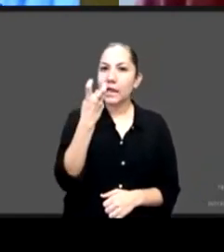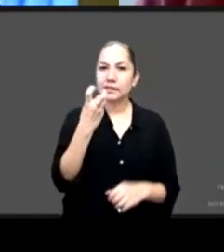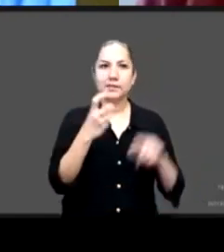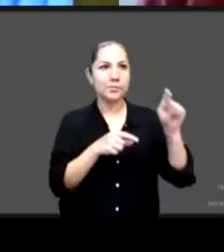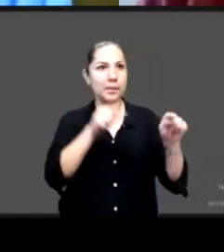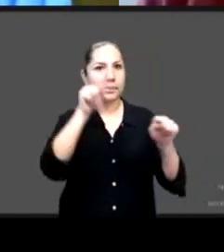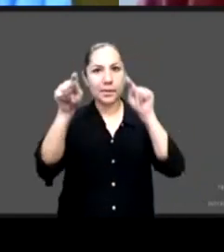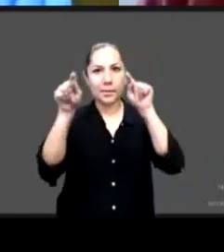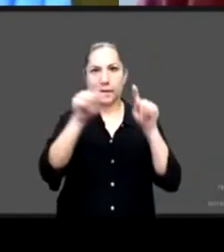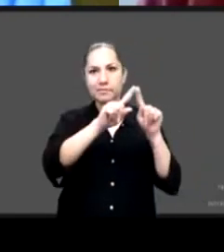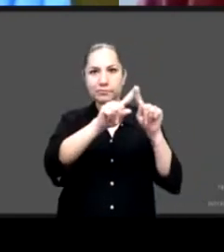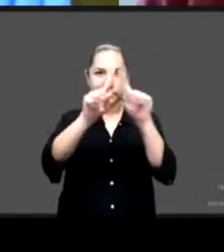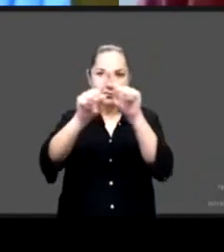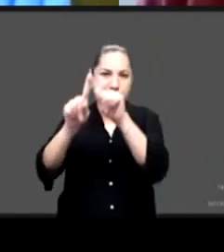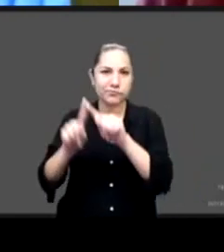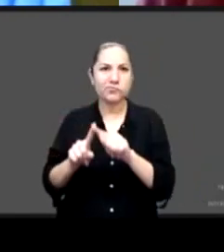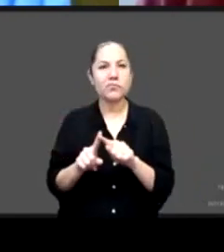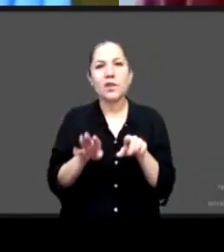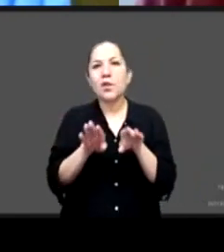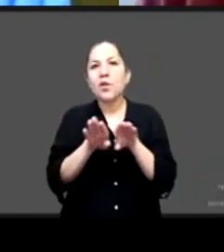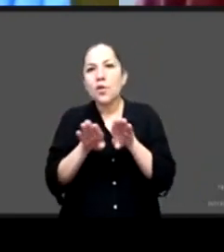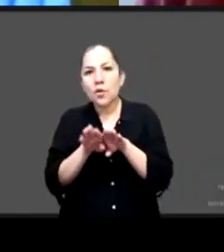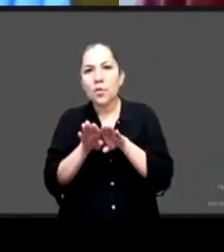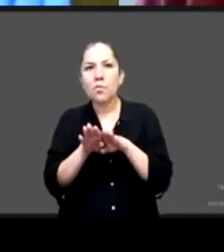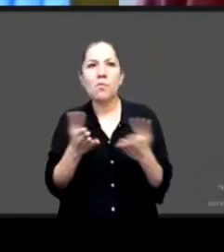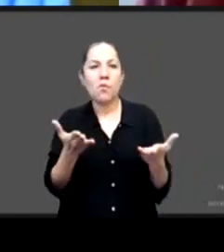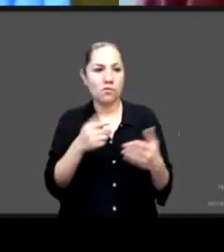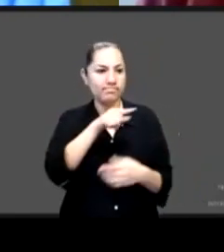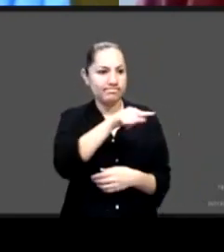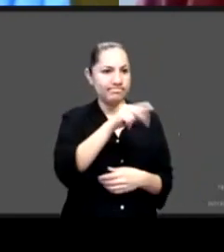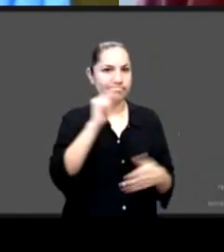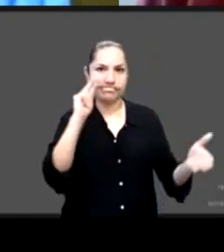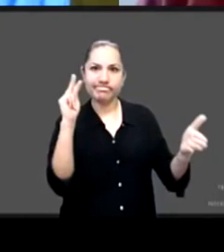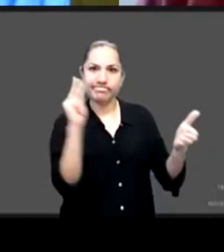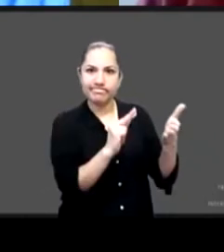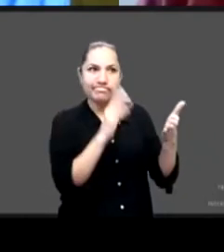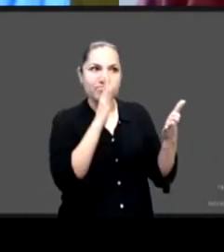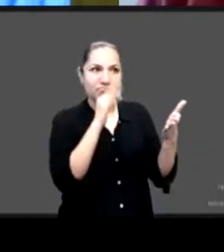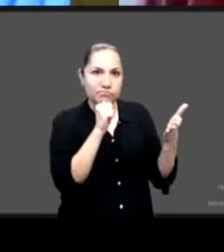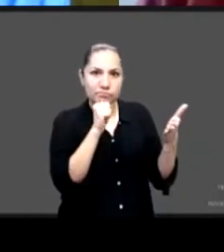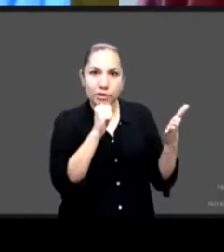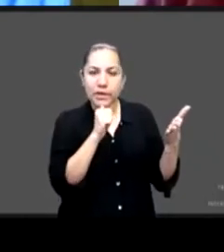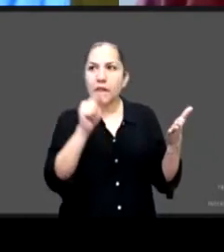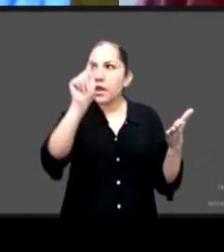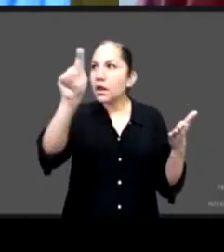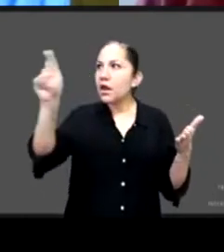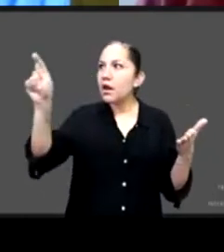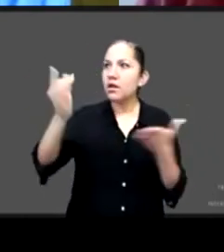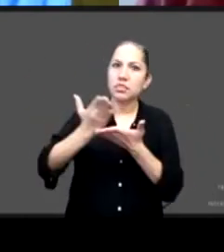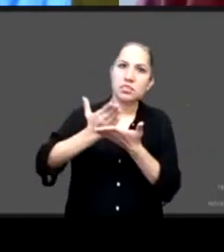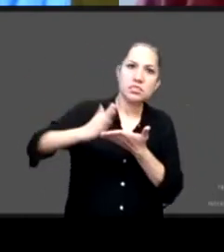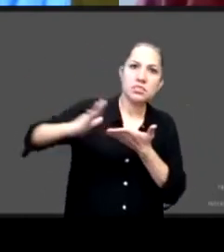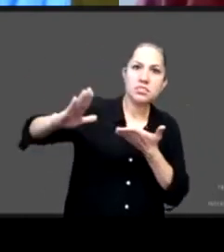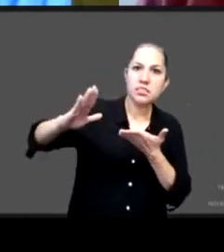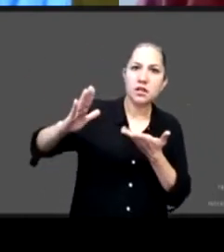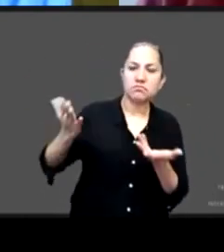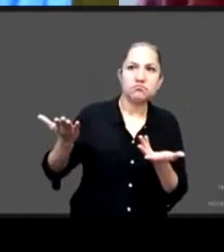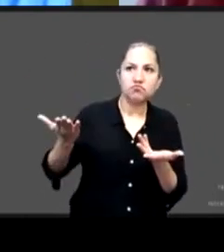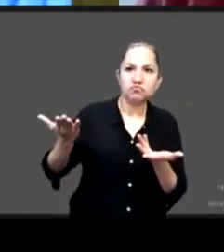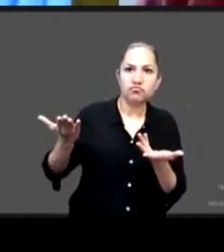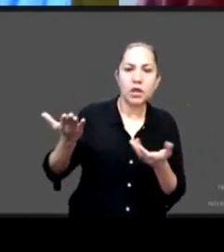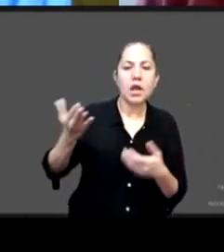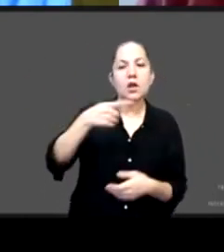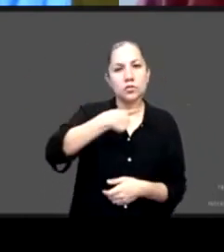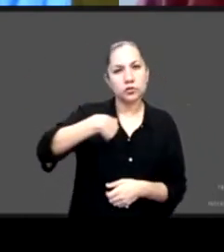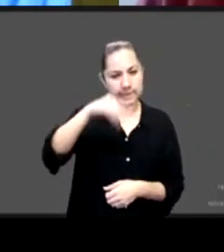estos contenidos. Entonces, con la premisa de no dejar a nadie atrás y no dejar a nadie afuera, hicimos también